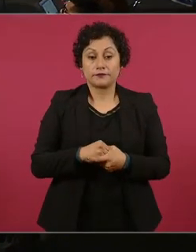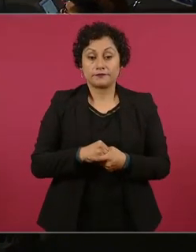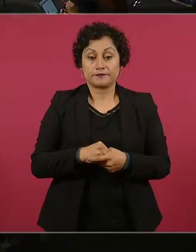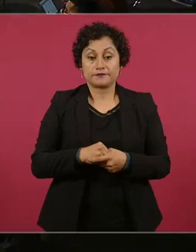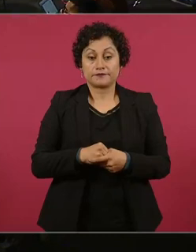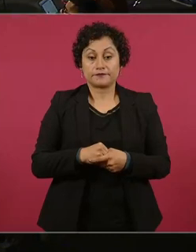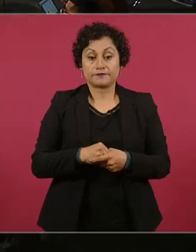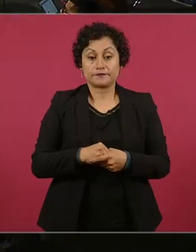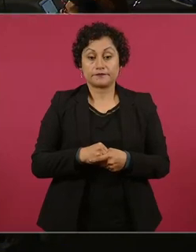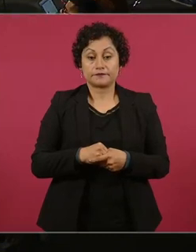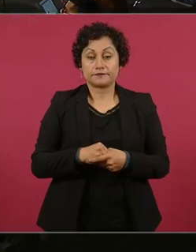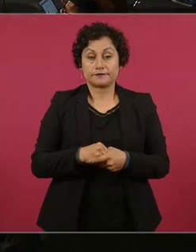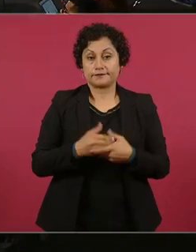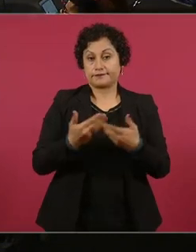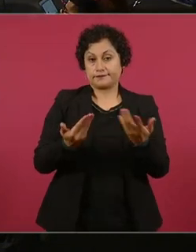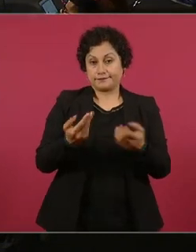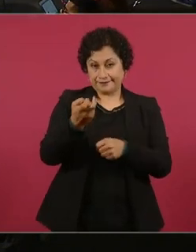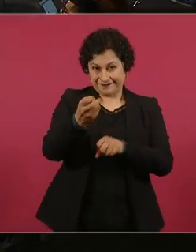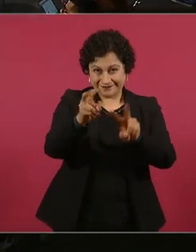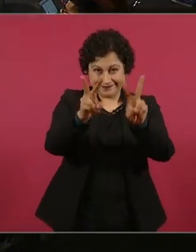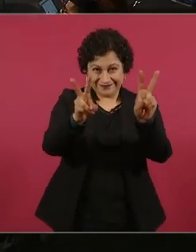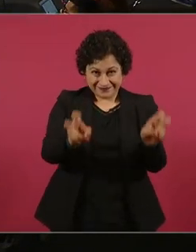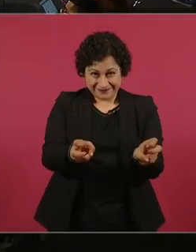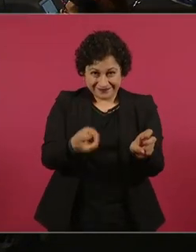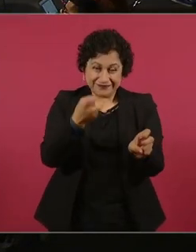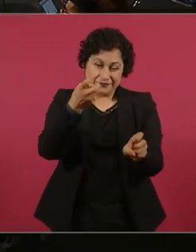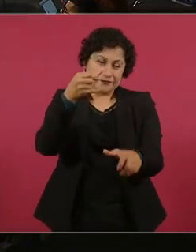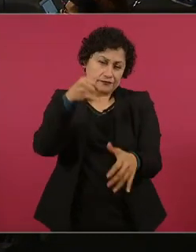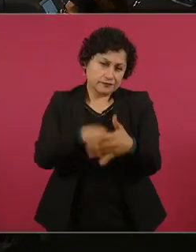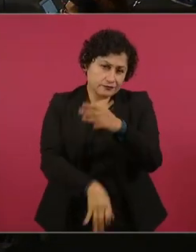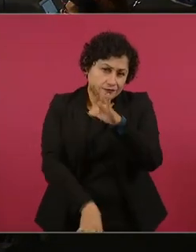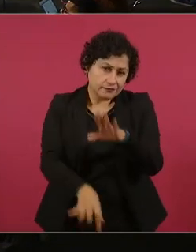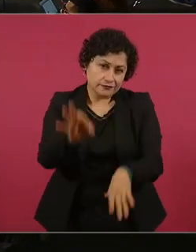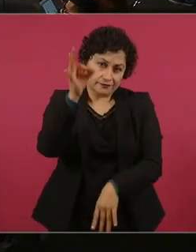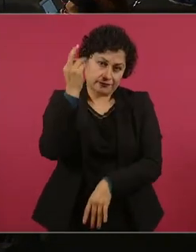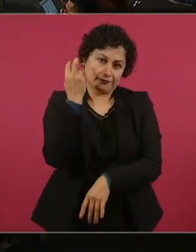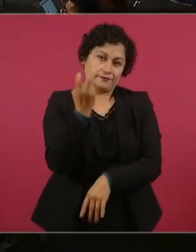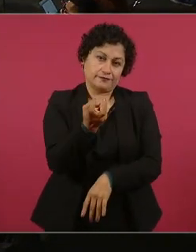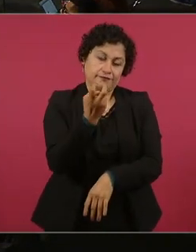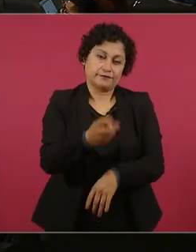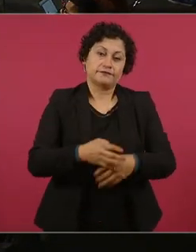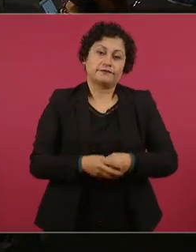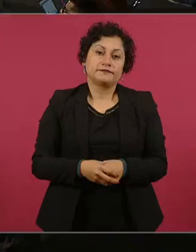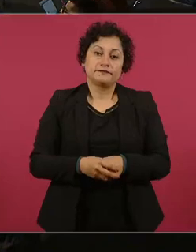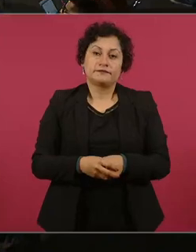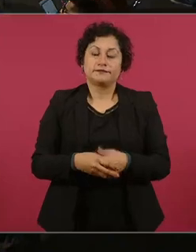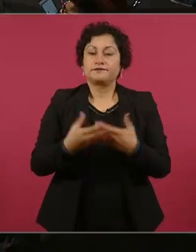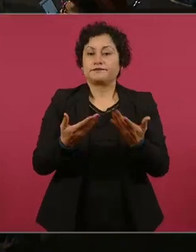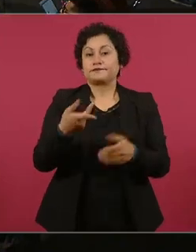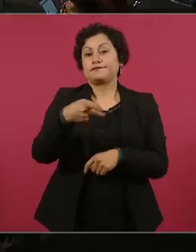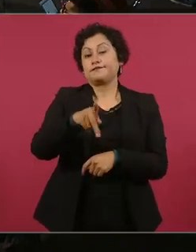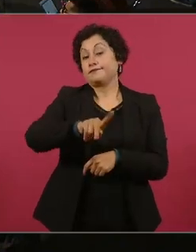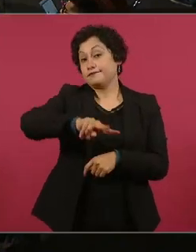Este es el fondo del asunto, pero ni siquiera, no sólo era la publicidad,